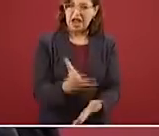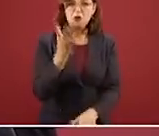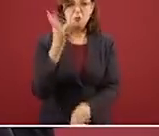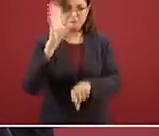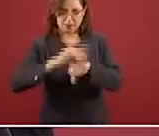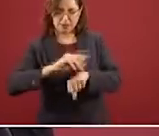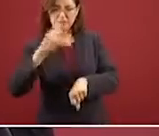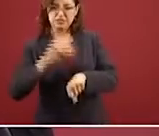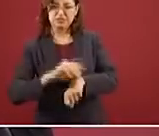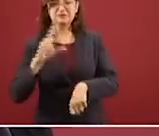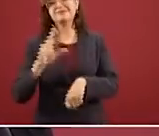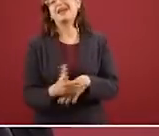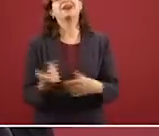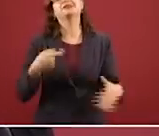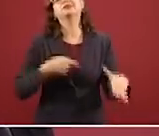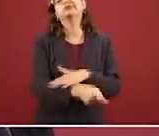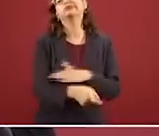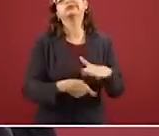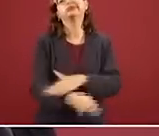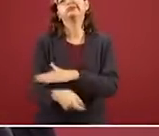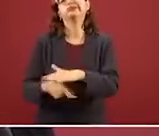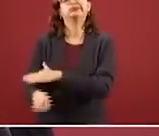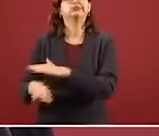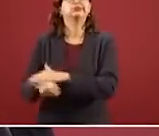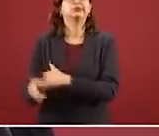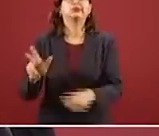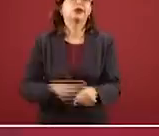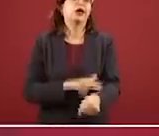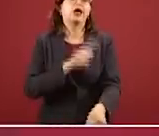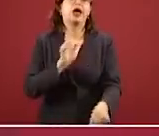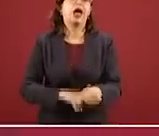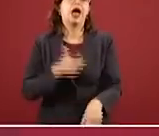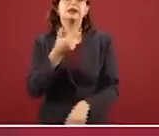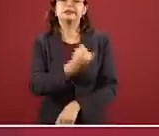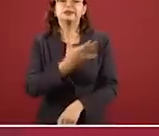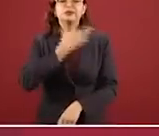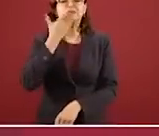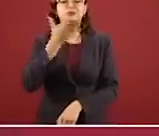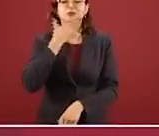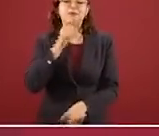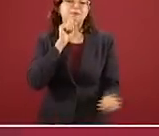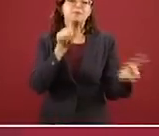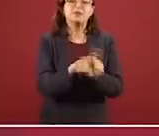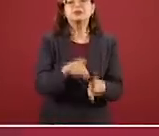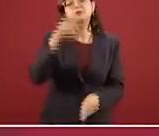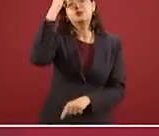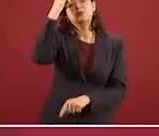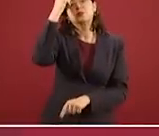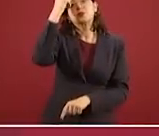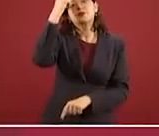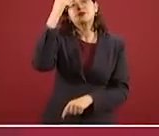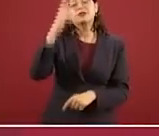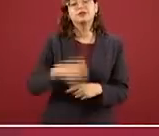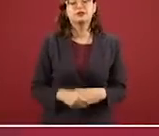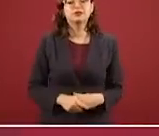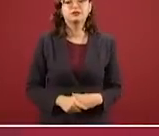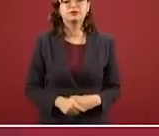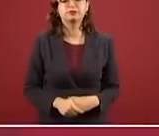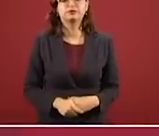Es el maiceo que se usaba en la época de Porfirio Díaz.